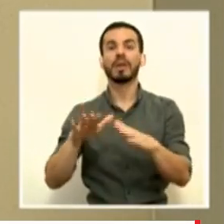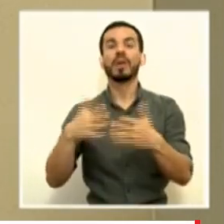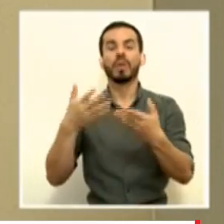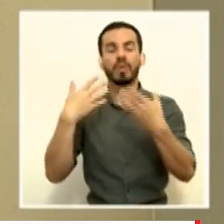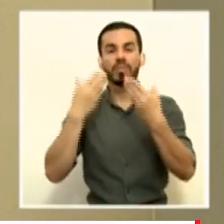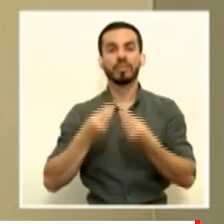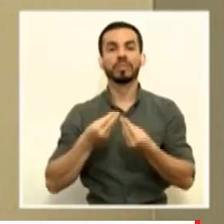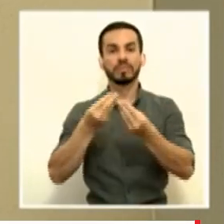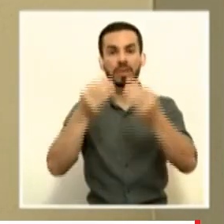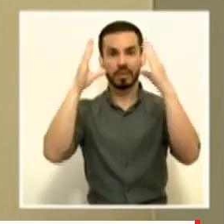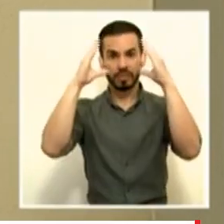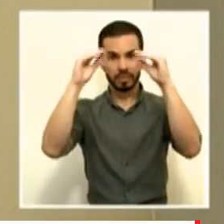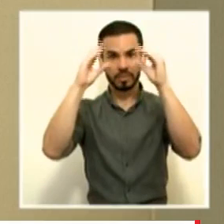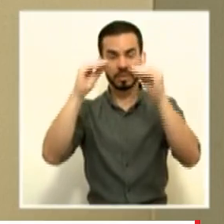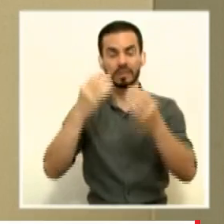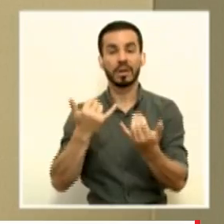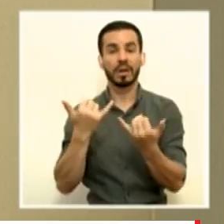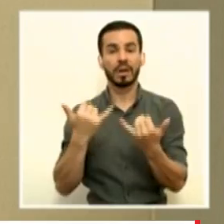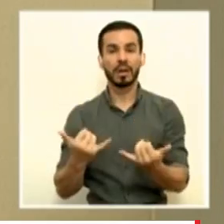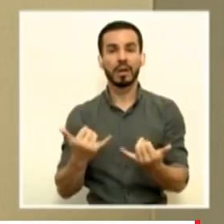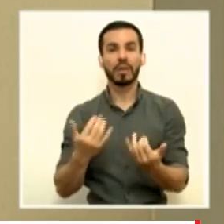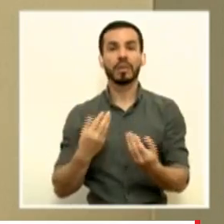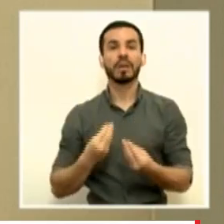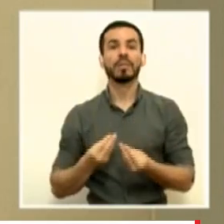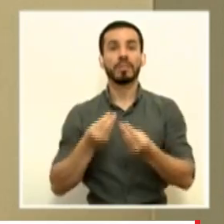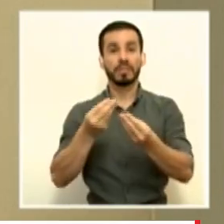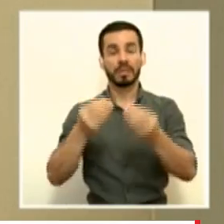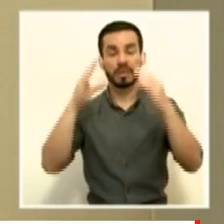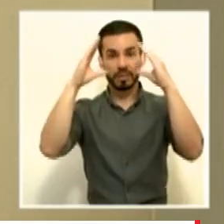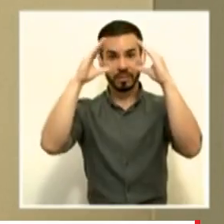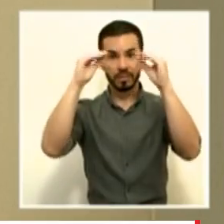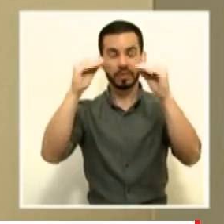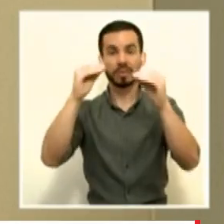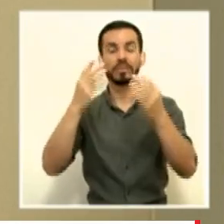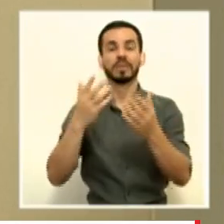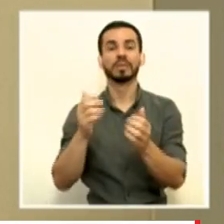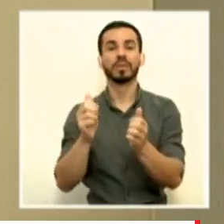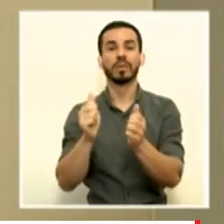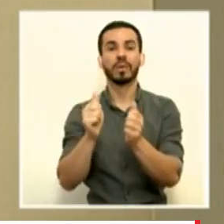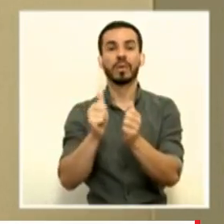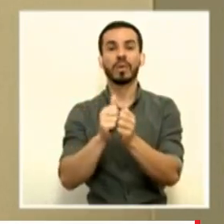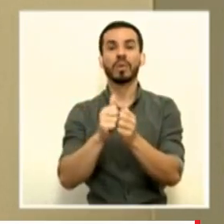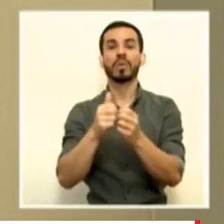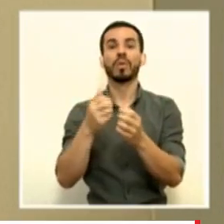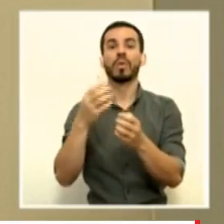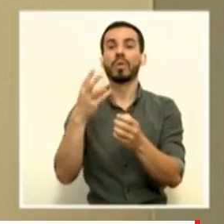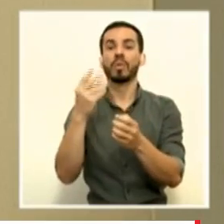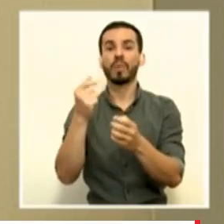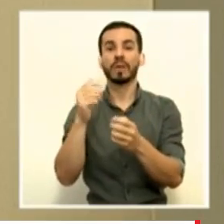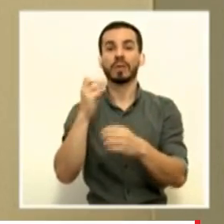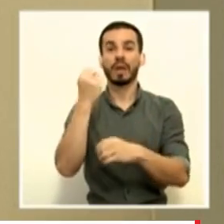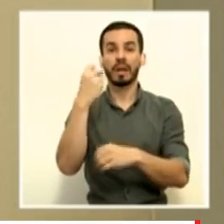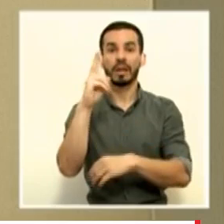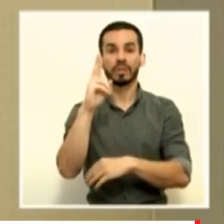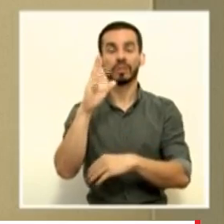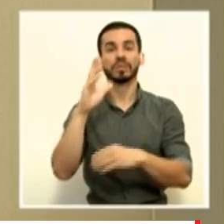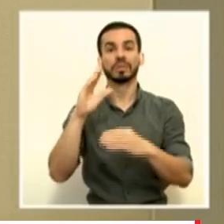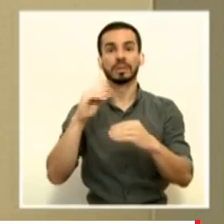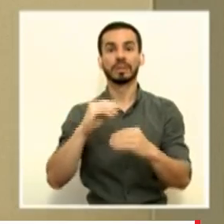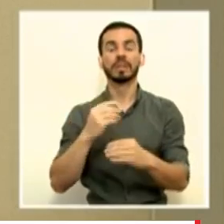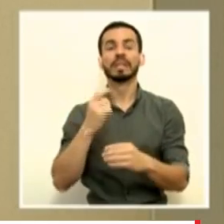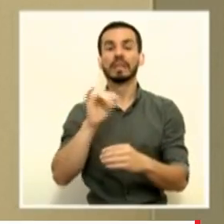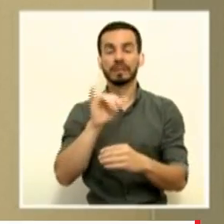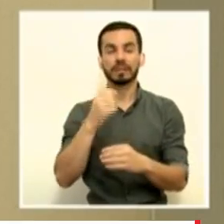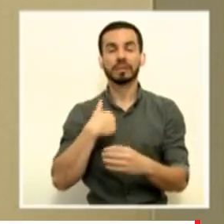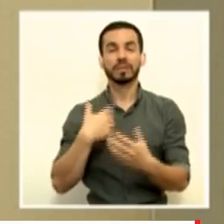de información. Vamos a dar esta información justamente con el corte de casos al mediodía. Y aquí sí